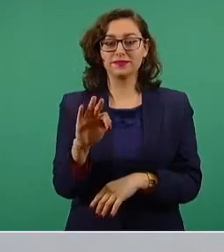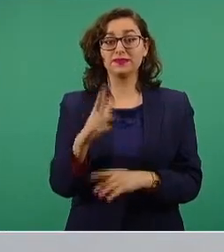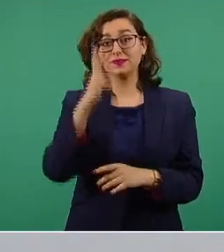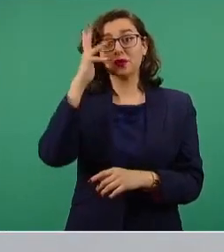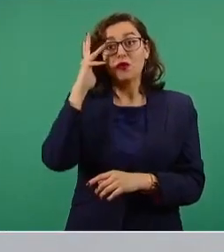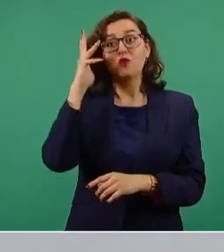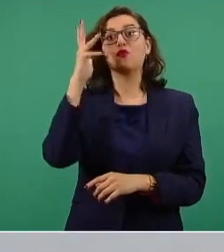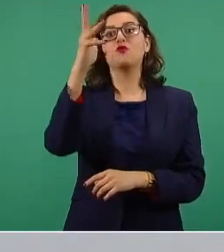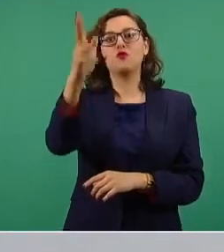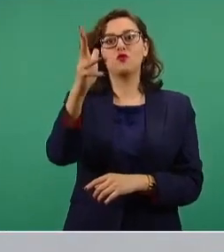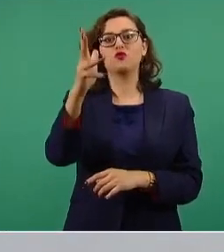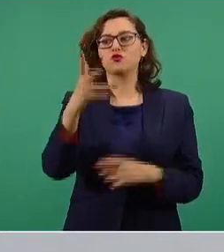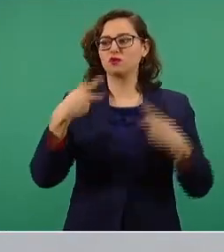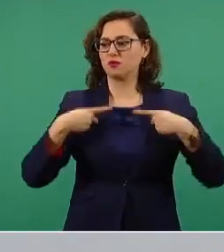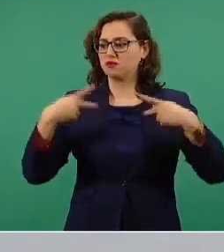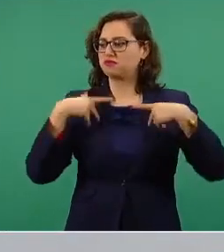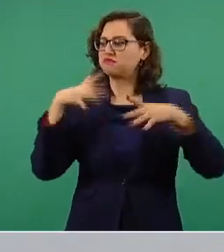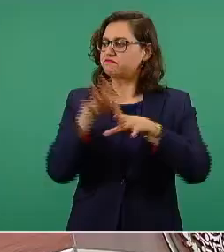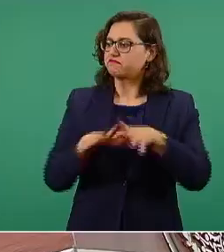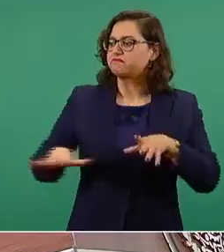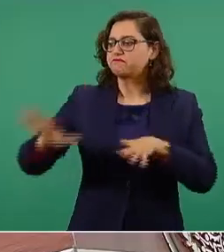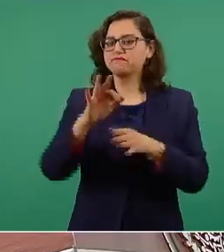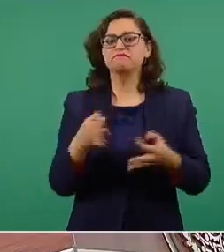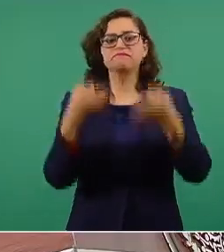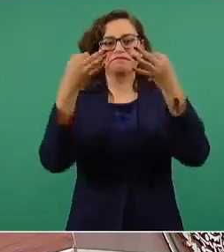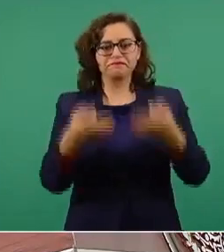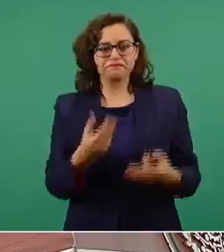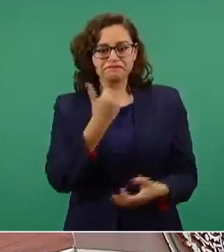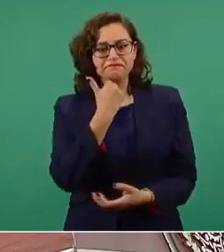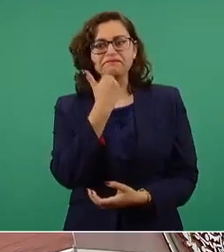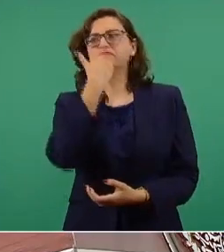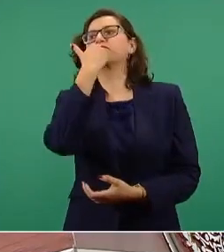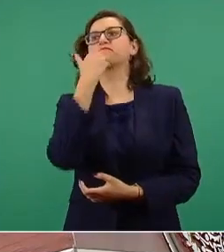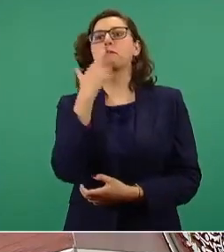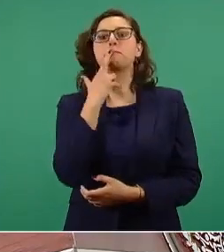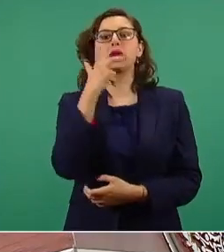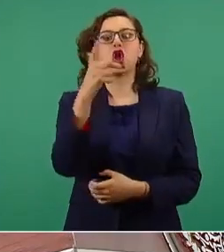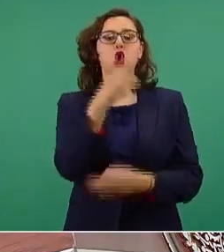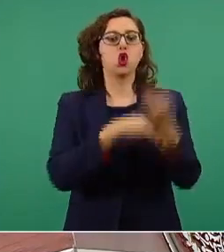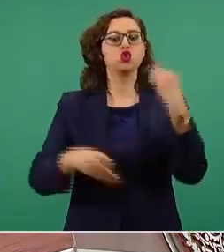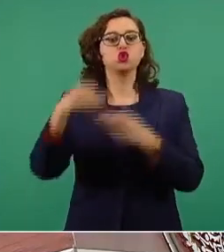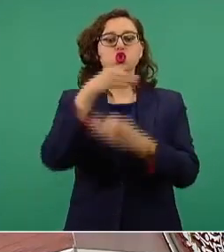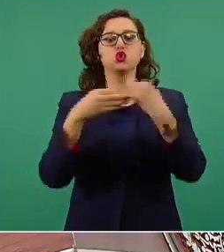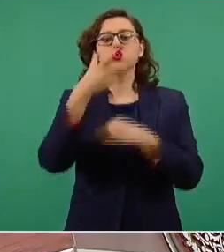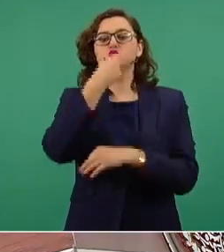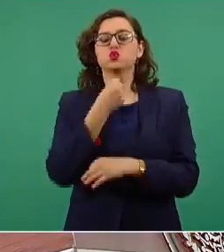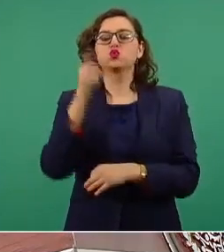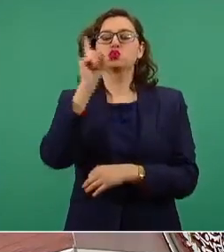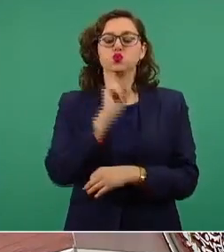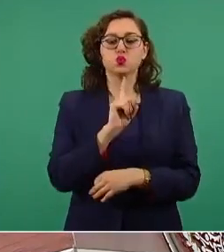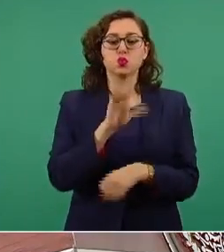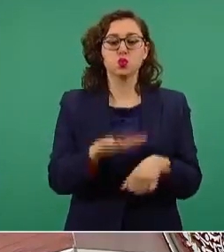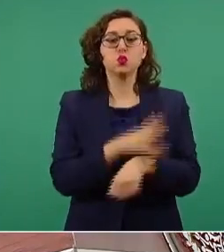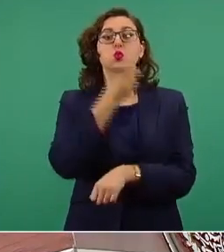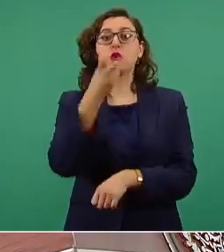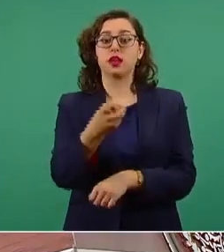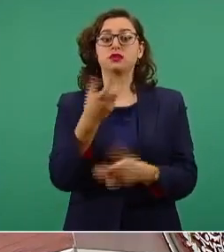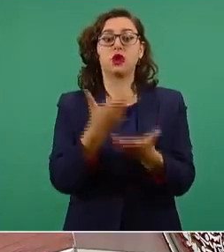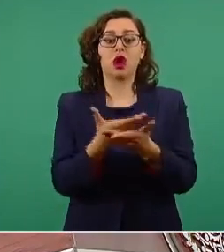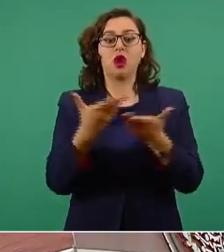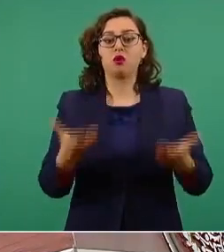futuro personal digno y mejor para todas y todos. A eso hemos convocado